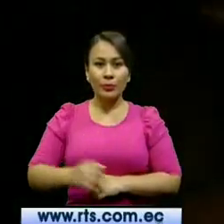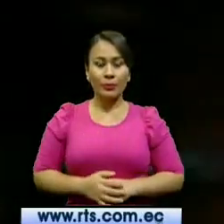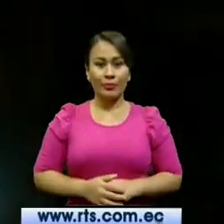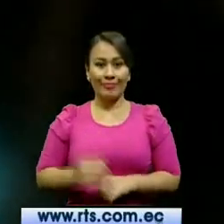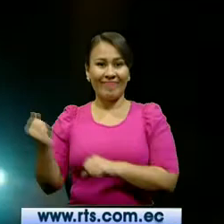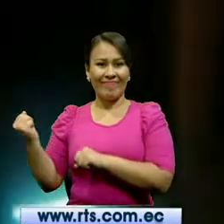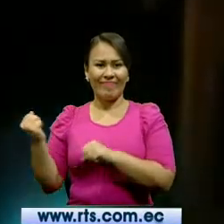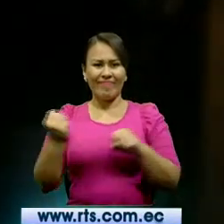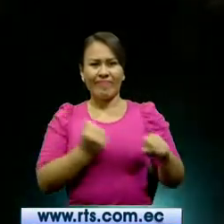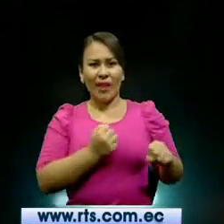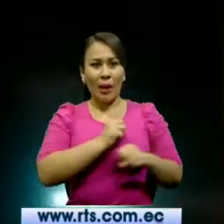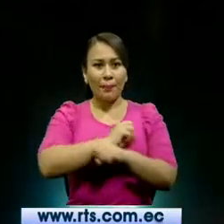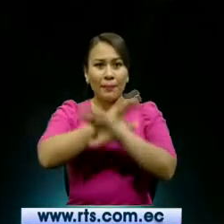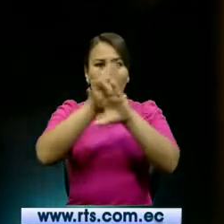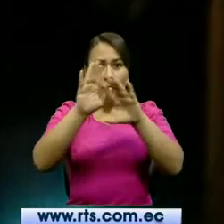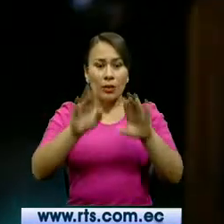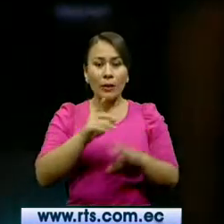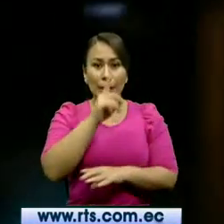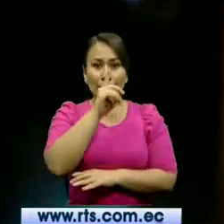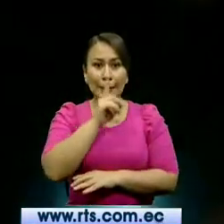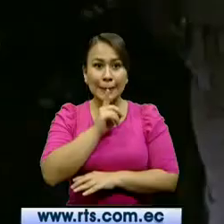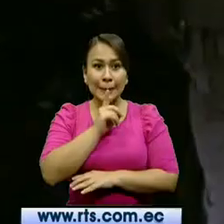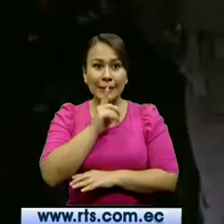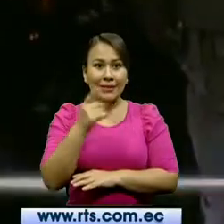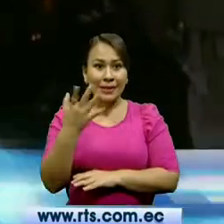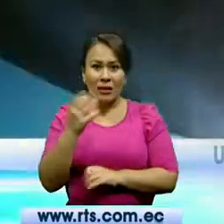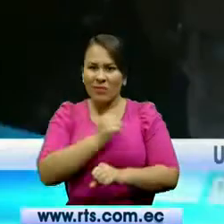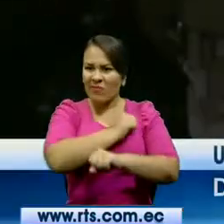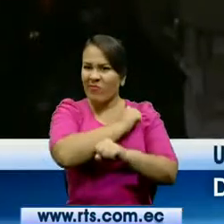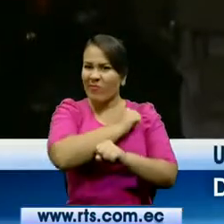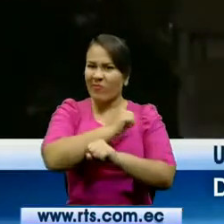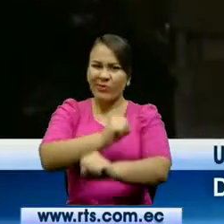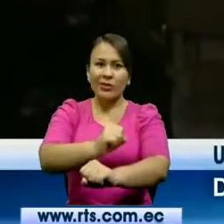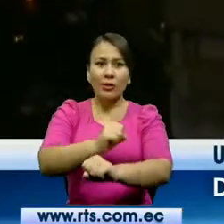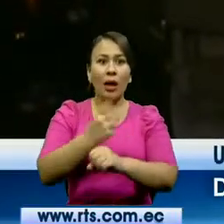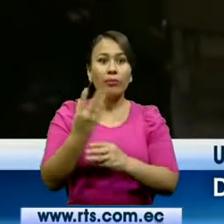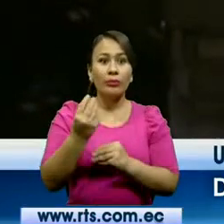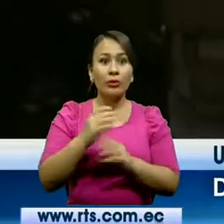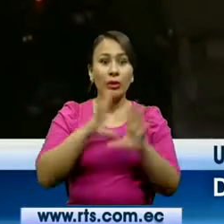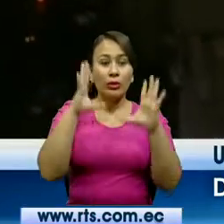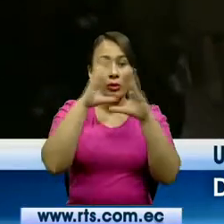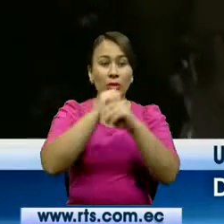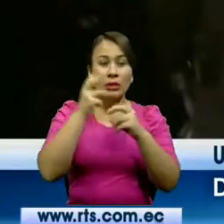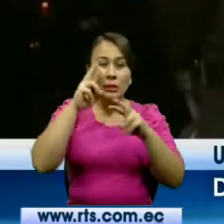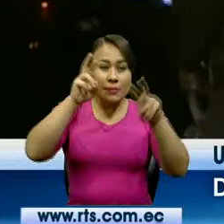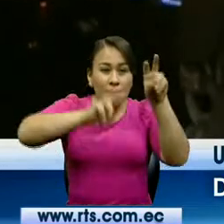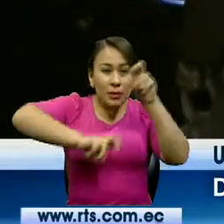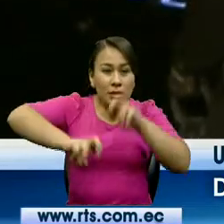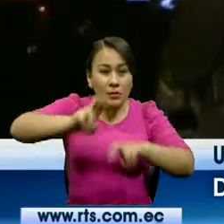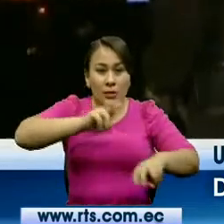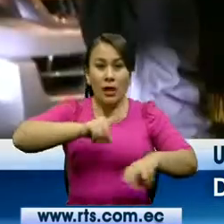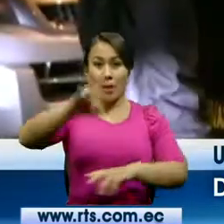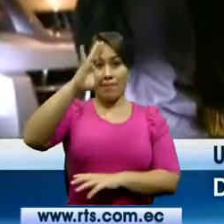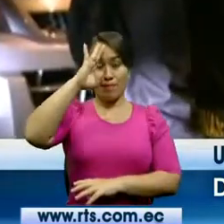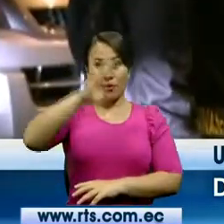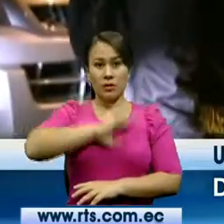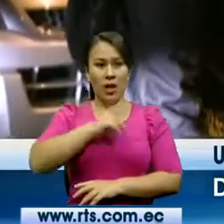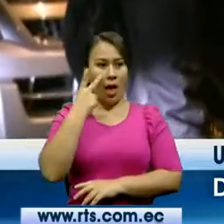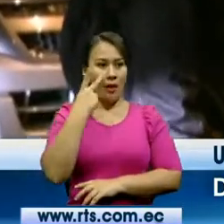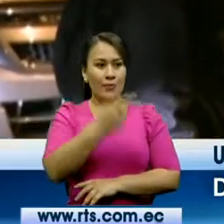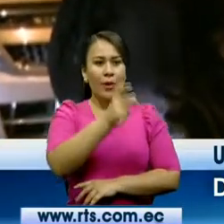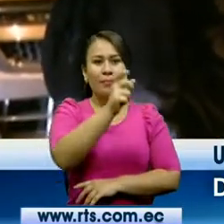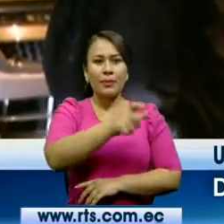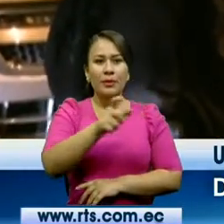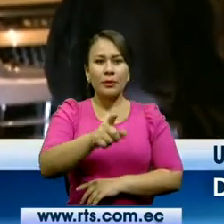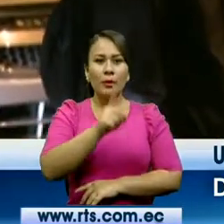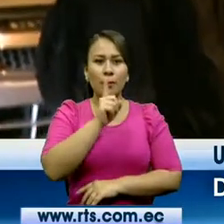De madrugada, irrumpiendo el silencio de la noche, luego de varios meses de investigaciones, agentes de la UNACE identificaron a los integrantes